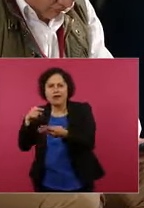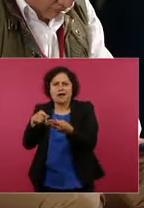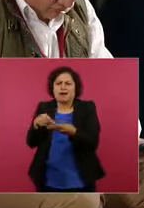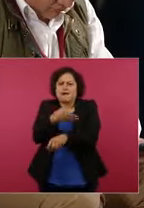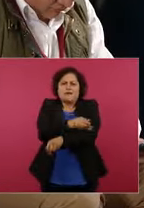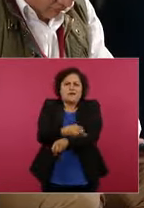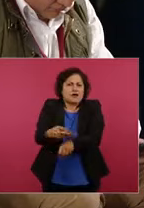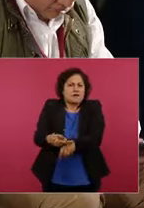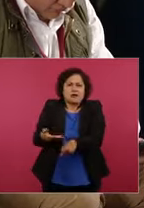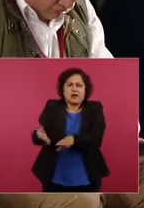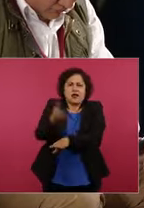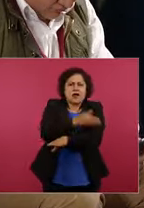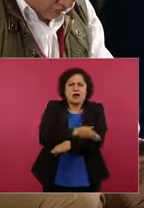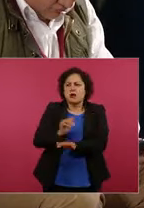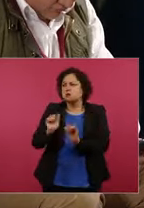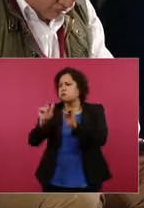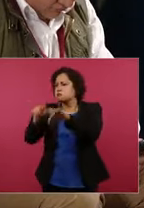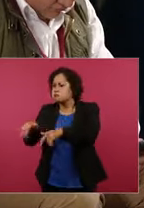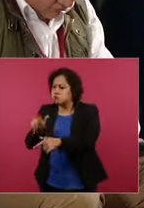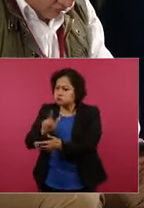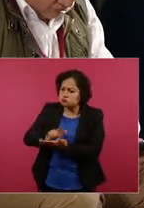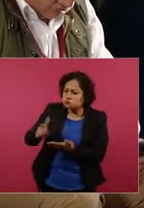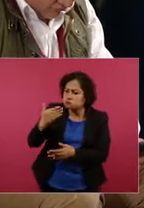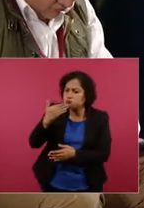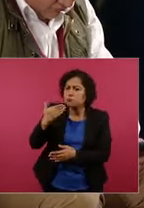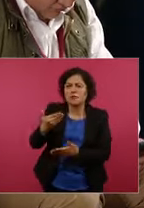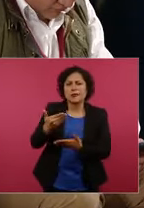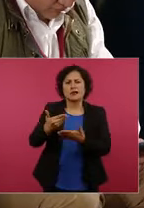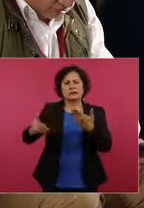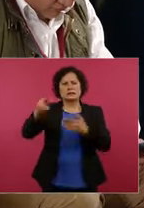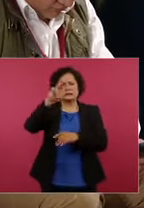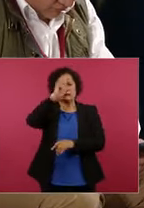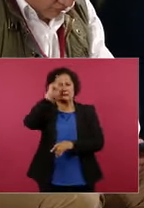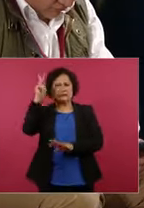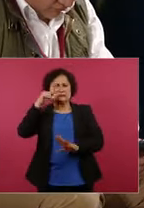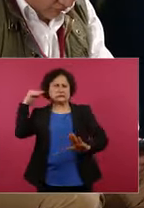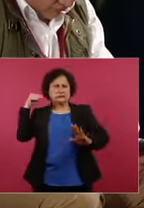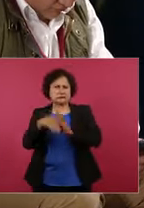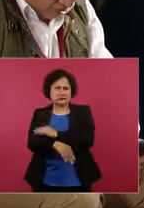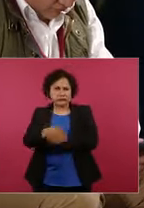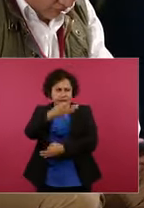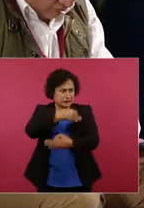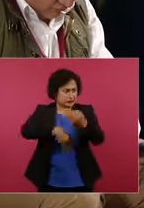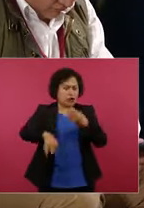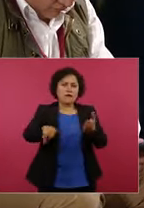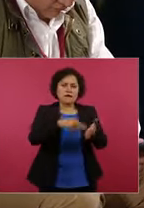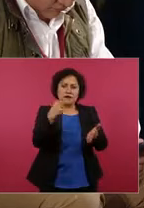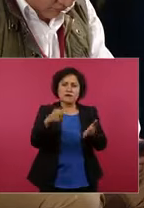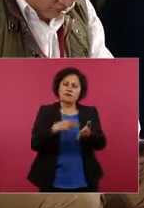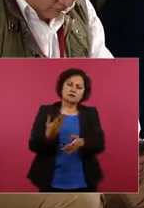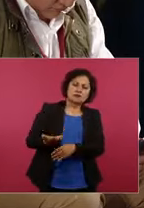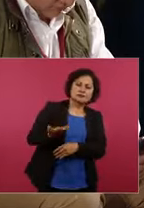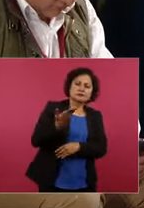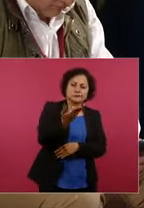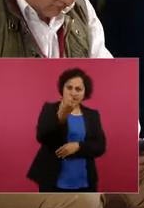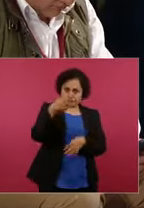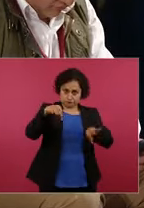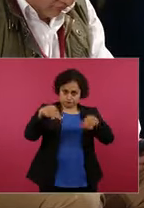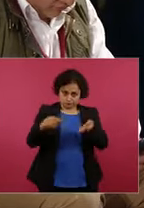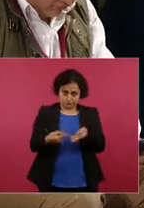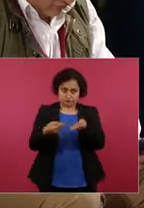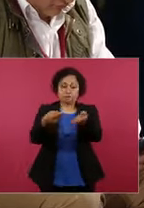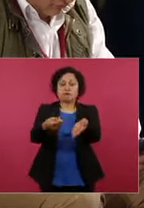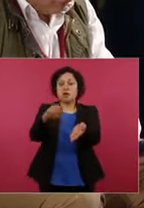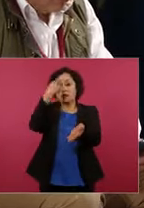traigo todas, mire, aquí están. Entonces, para que se limpie